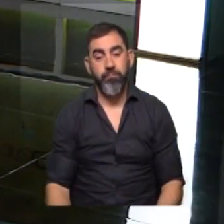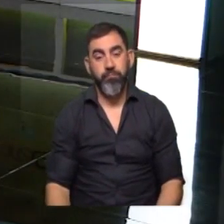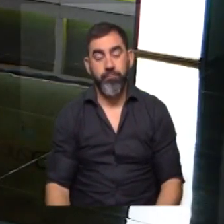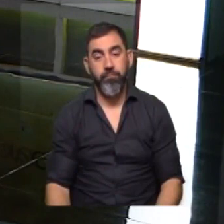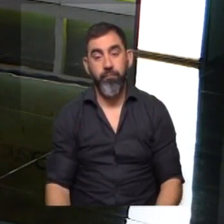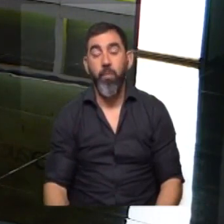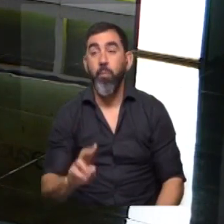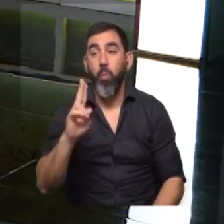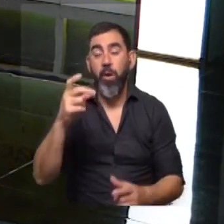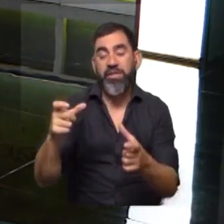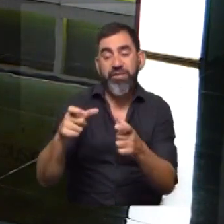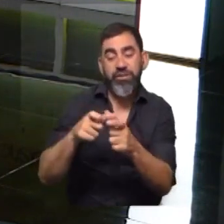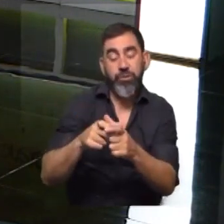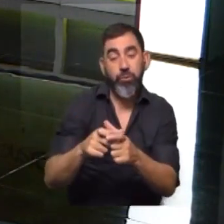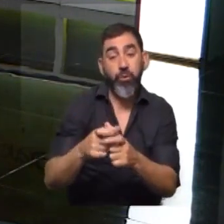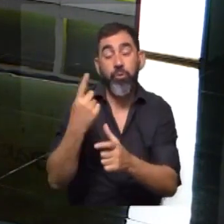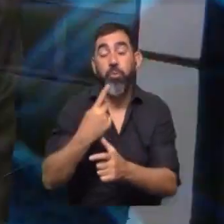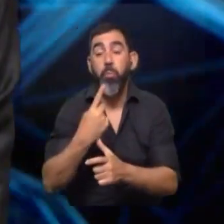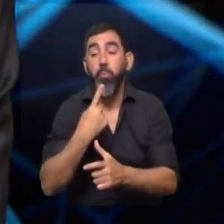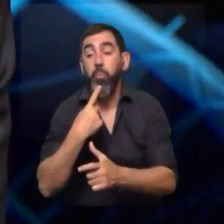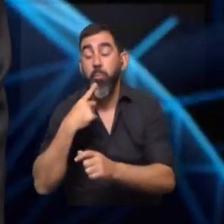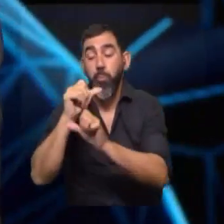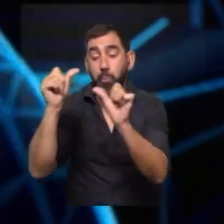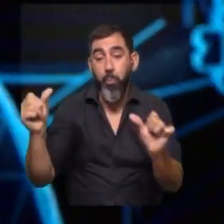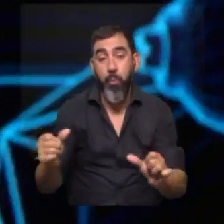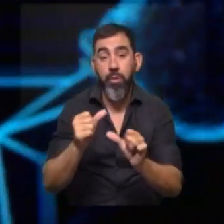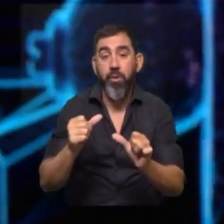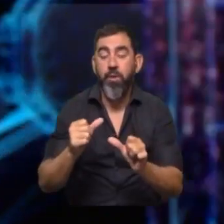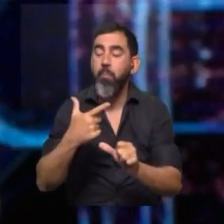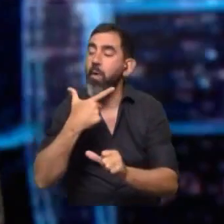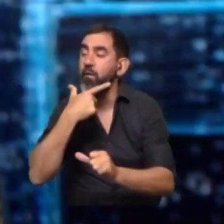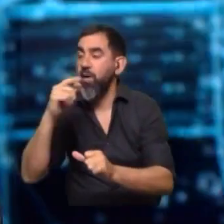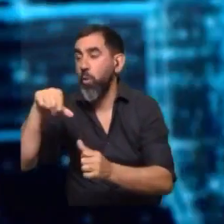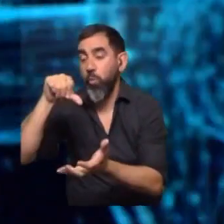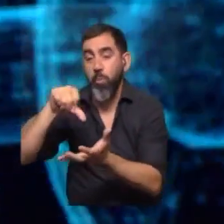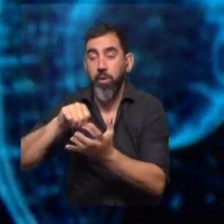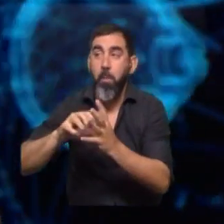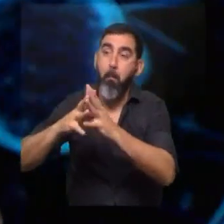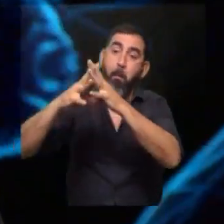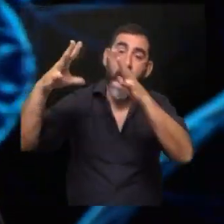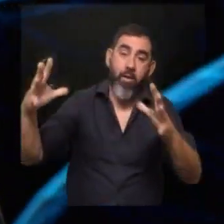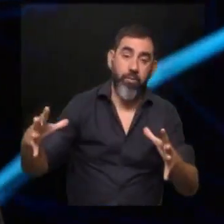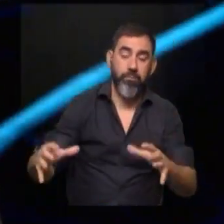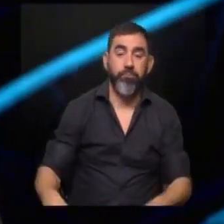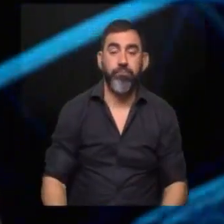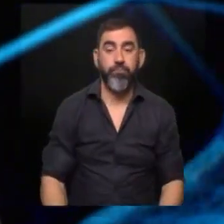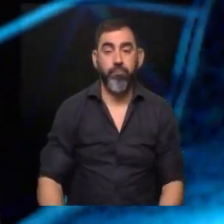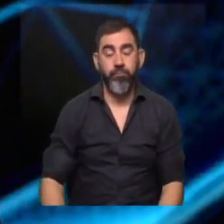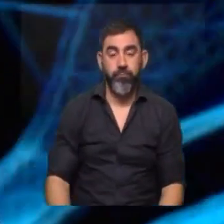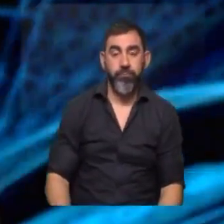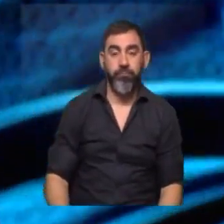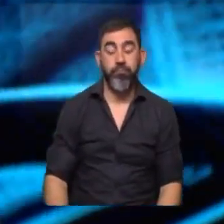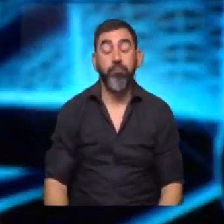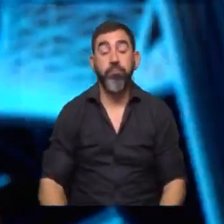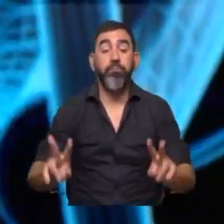tamaño. Entonces, escalar políticas en Uruguay es relativamente más sencillo que en otros lugares. Entonces, ahí hay un espacio, particularmente en el